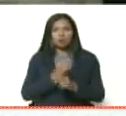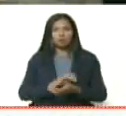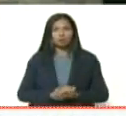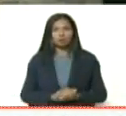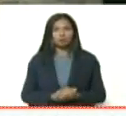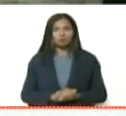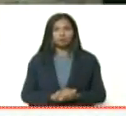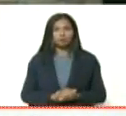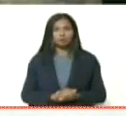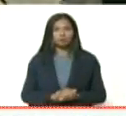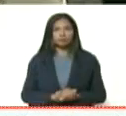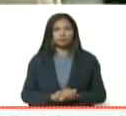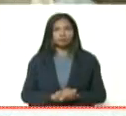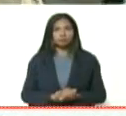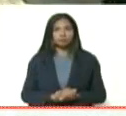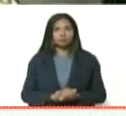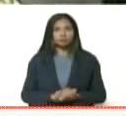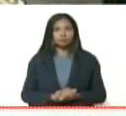equipo.